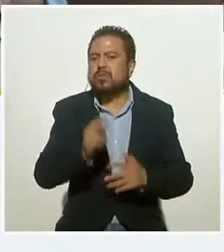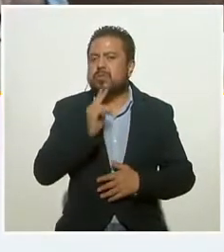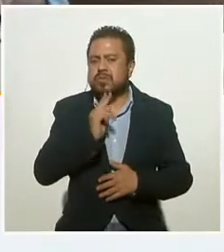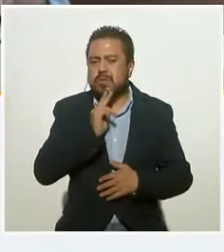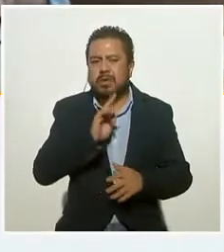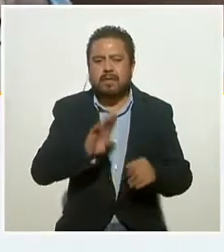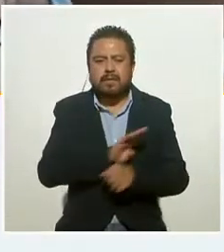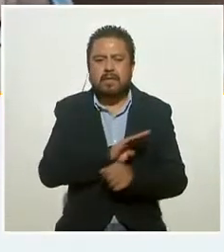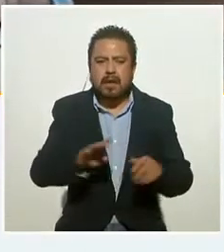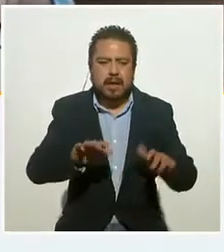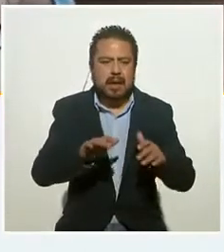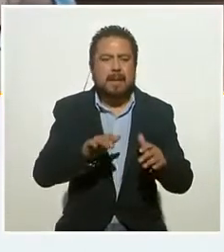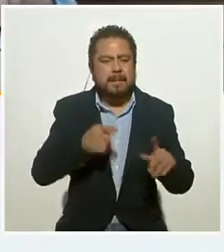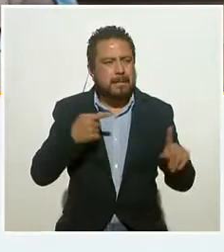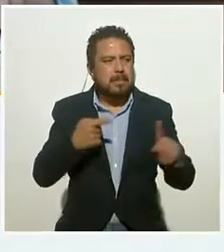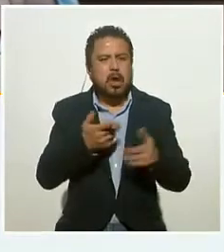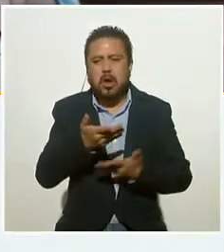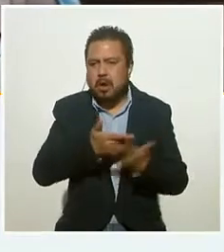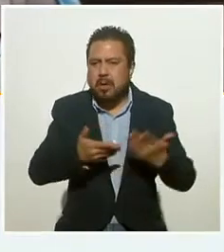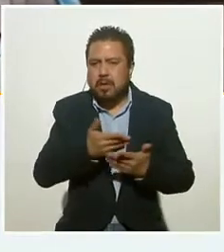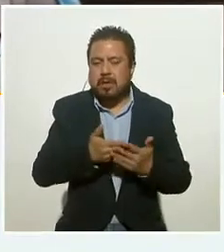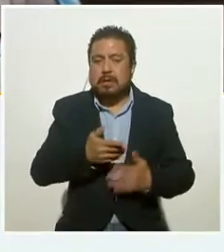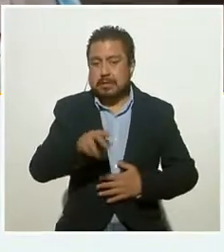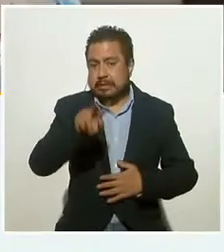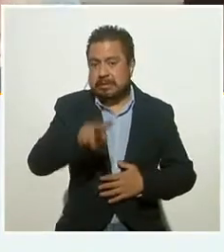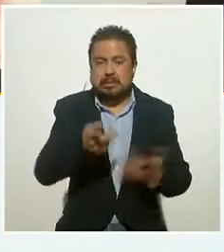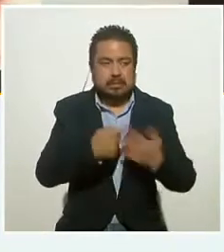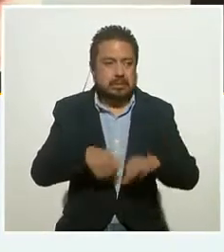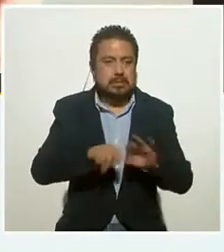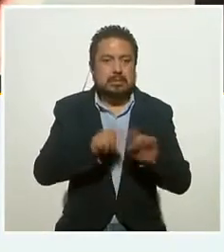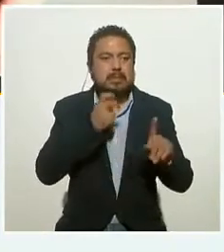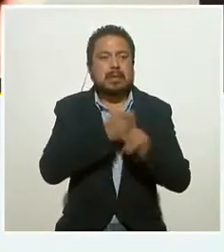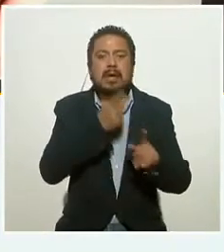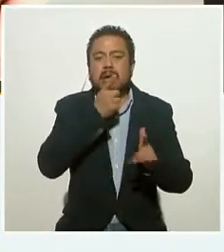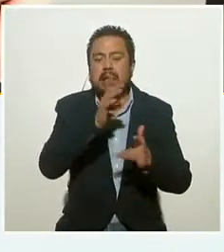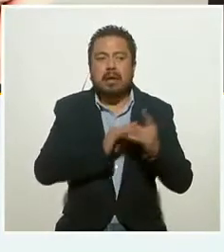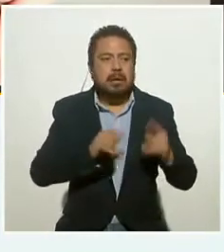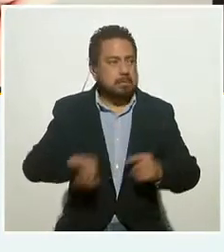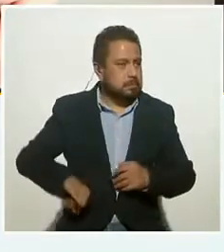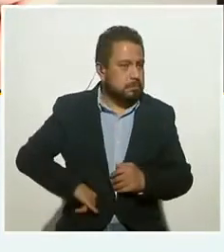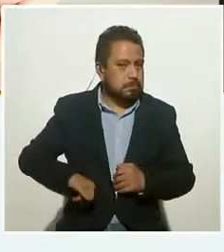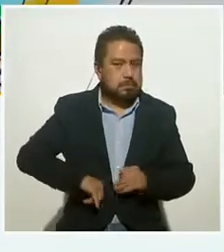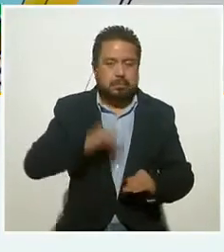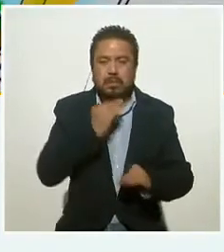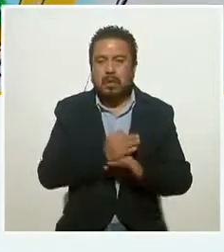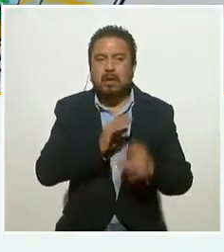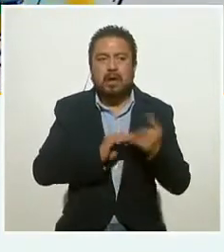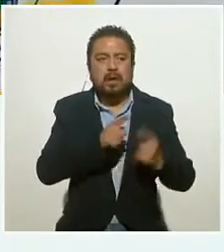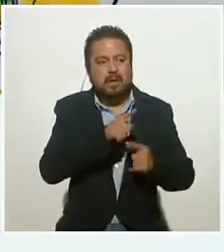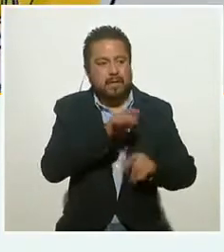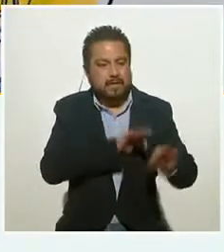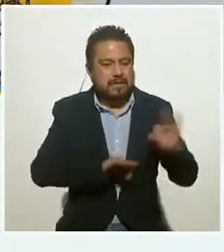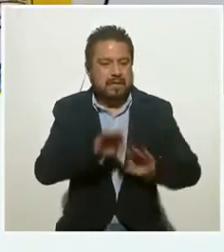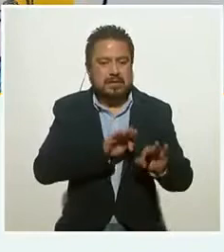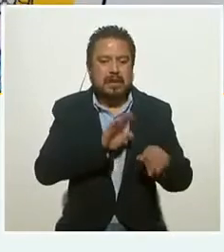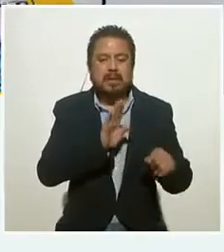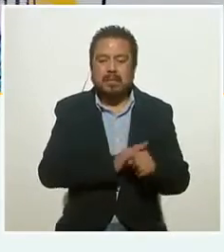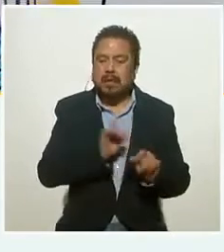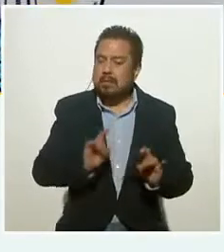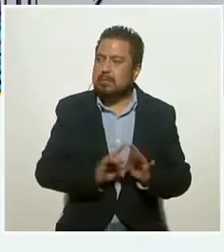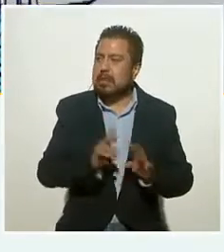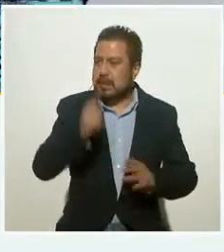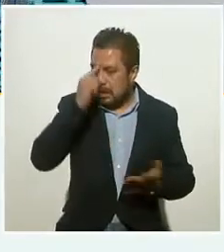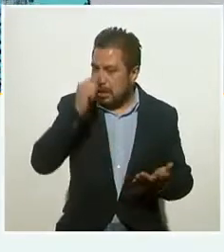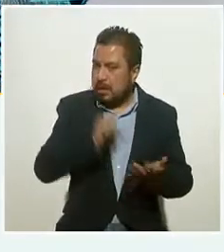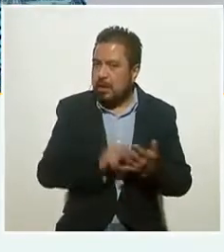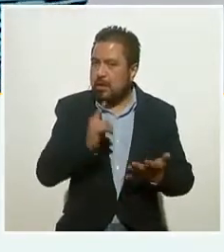en favor de metas compartidas. Es que es bien importante esto que dices, qué interesante que dices que eres física, porque sí, de repente creemos